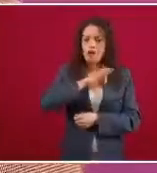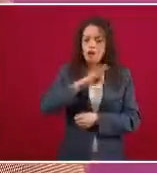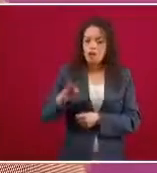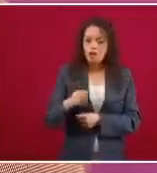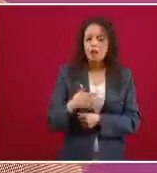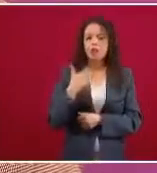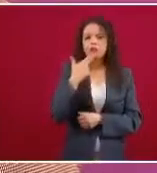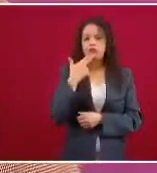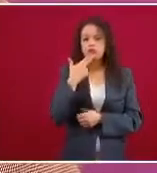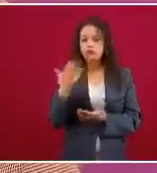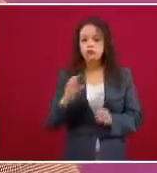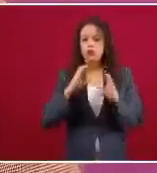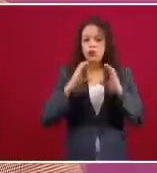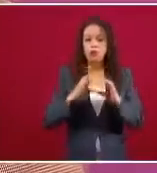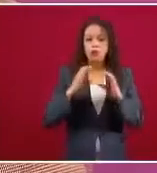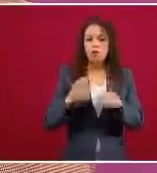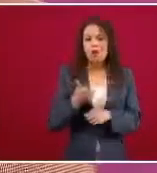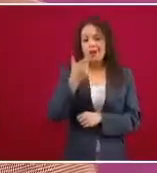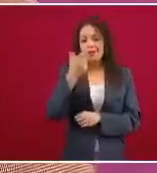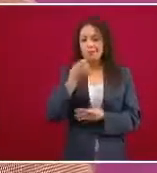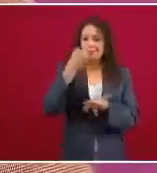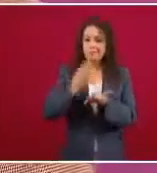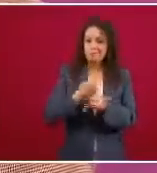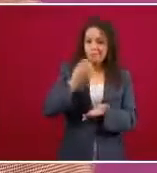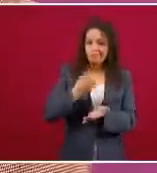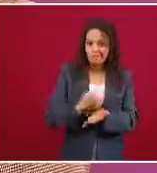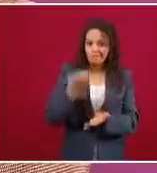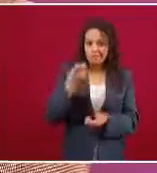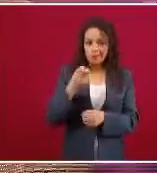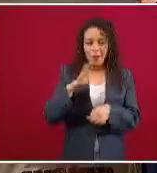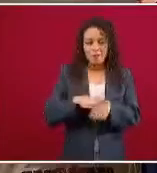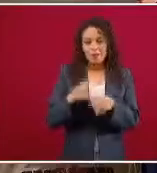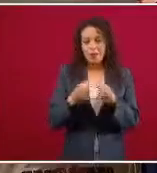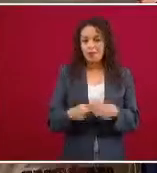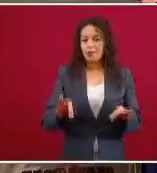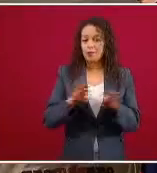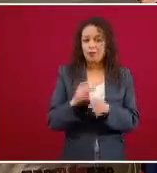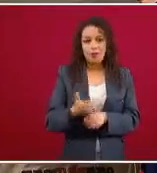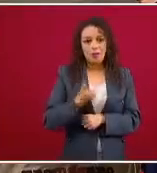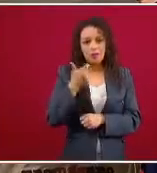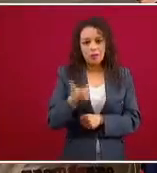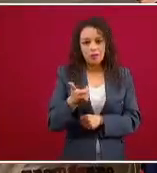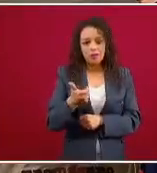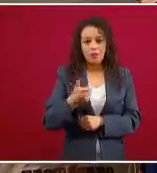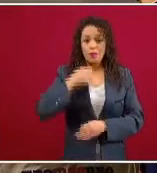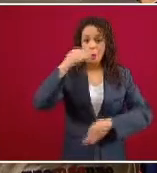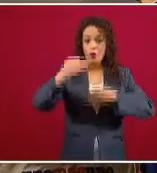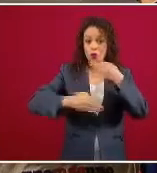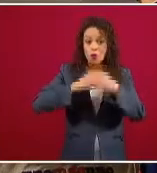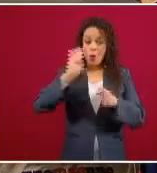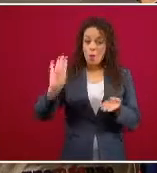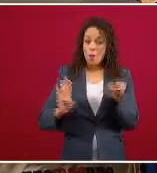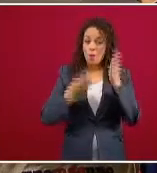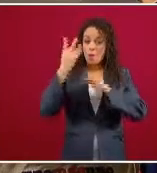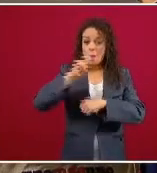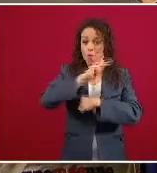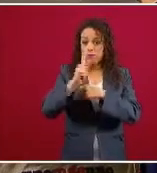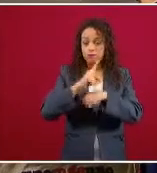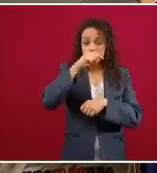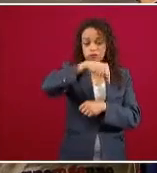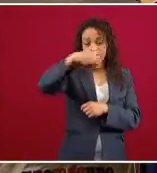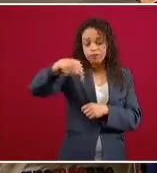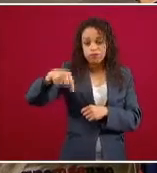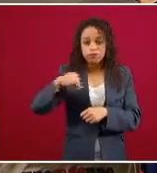sobre todo la crisis económica. Todos los países en el mundo, todos traen una crisis